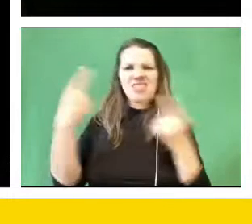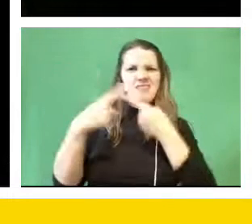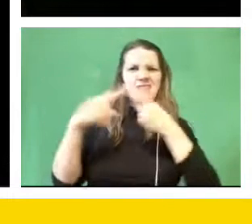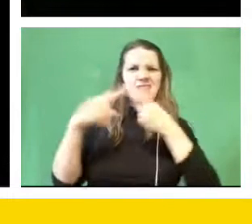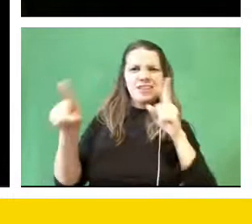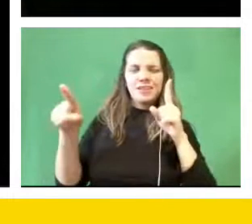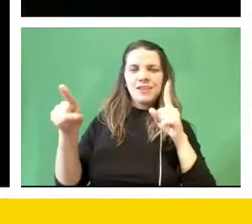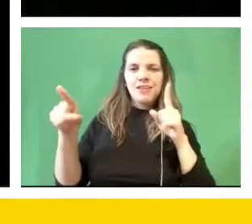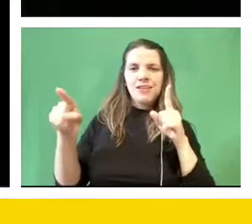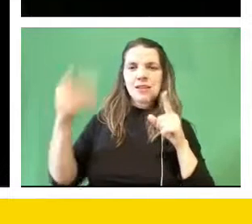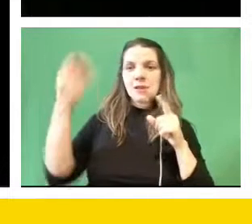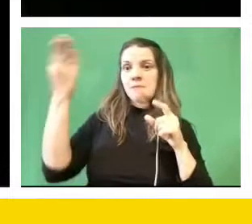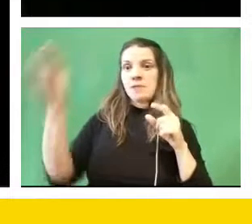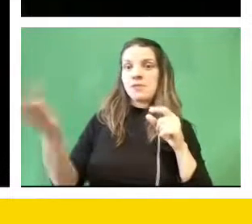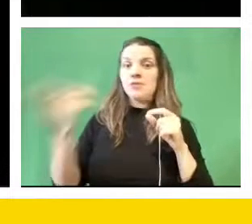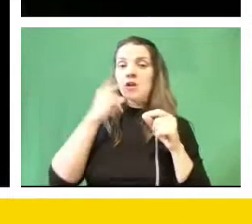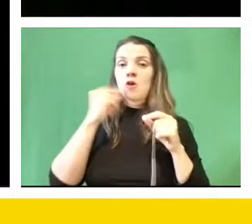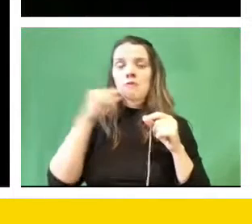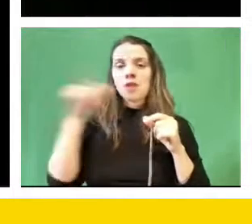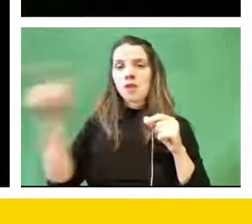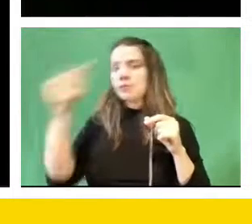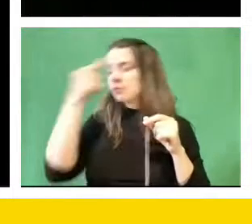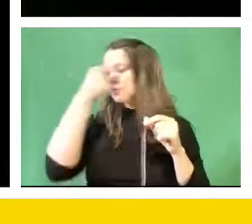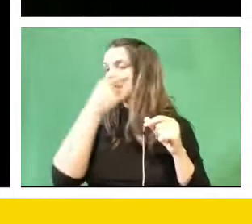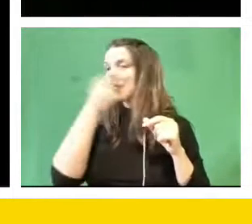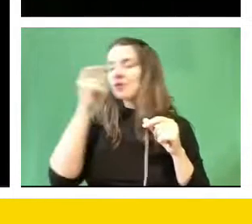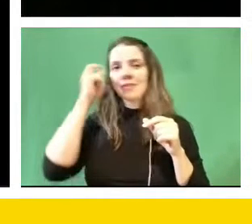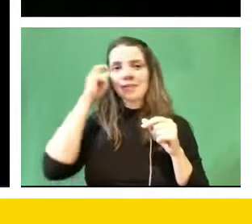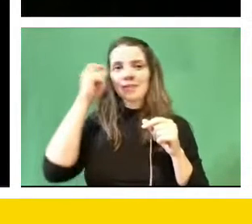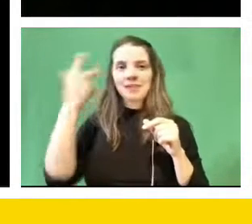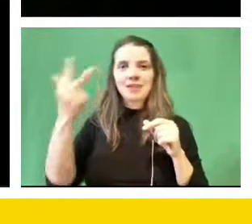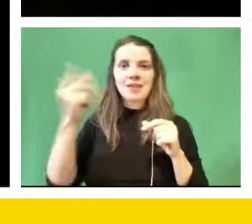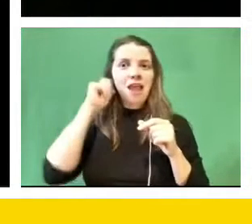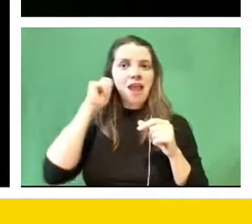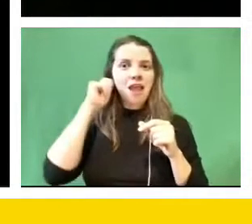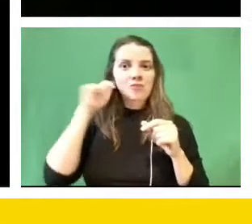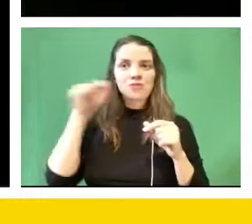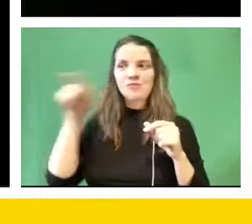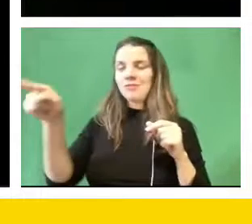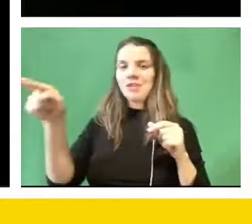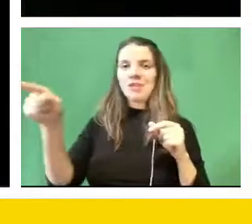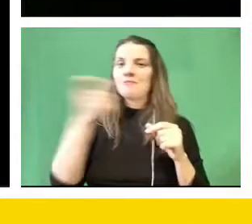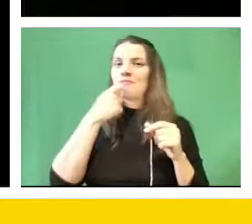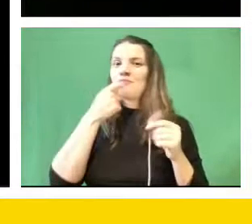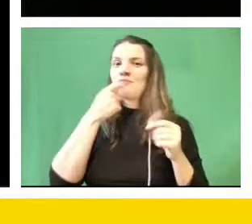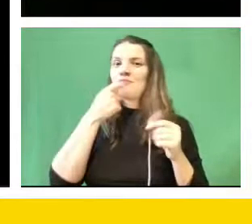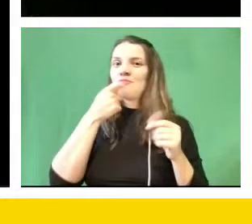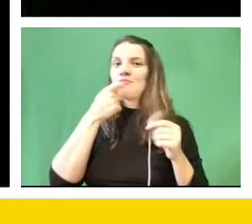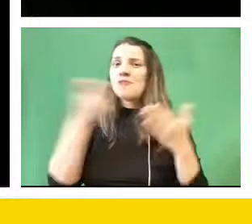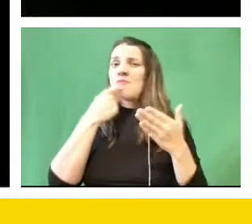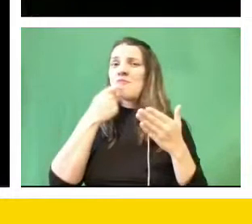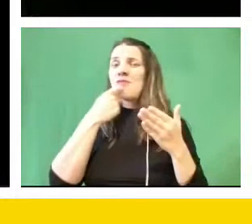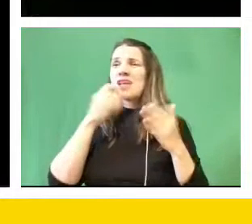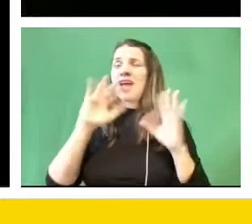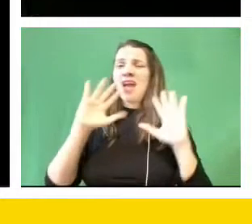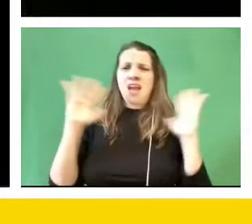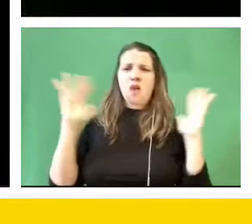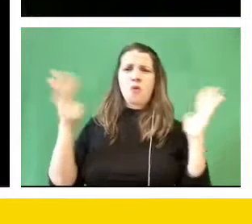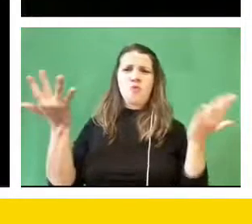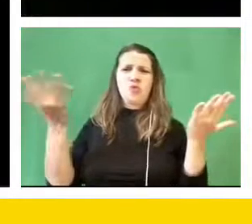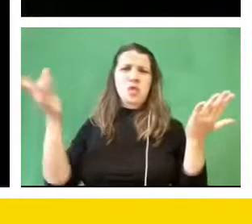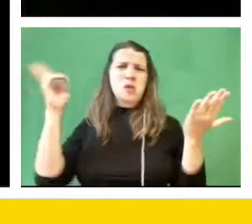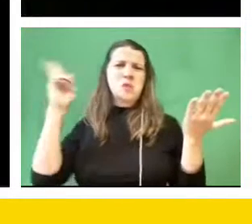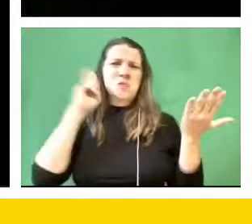menos 100, negativo, porque eran espacios convergentes como auditorios que no tenían acústica, por ejemplo,